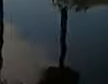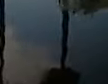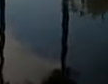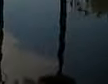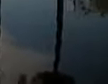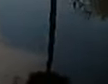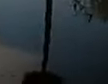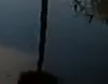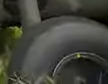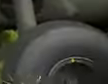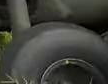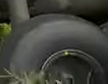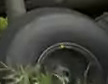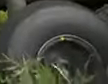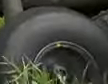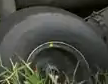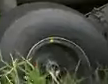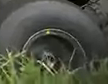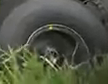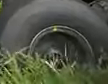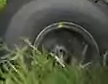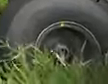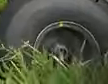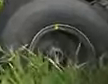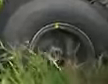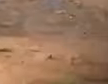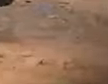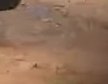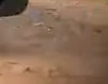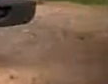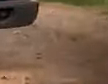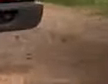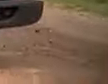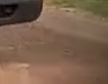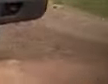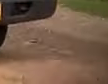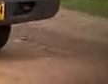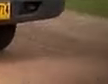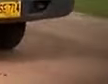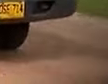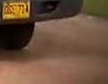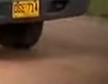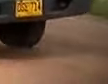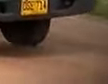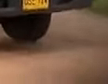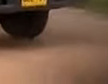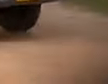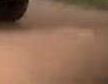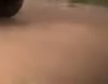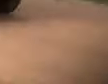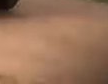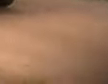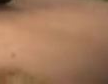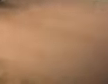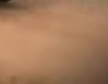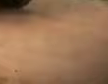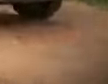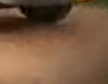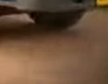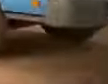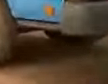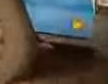del departamento, haciendo presencia en cada rincón y llevando salud y bienestar a nuestros afiliados e incluso a